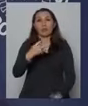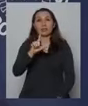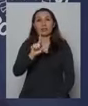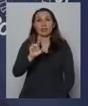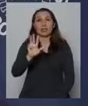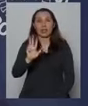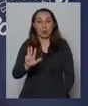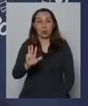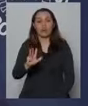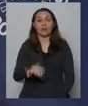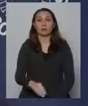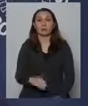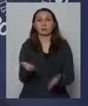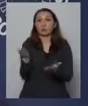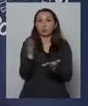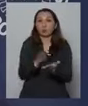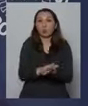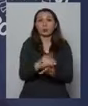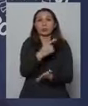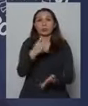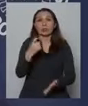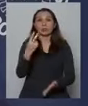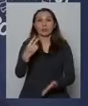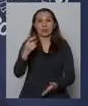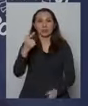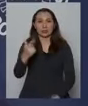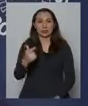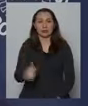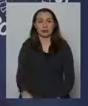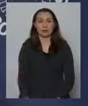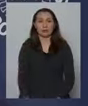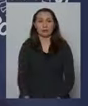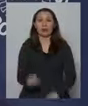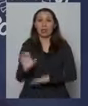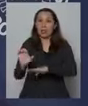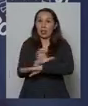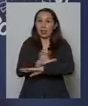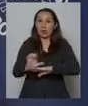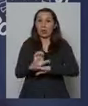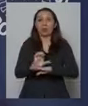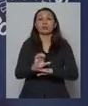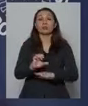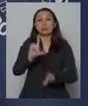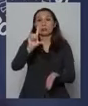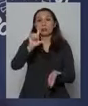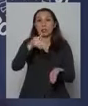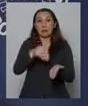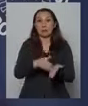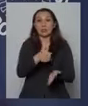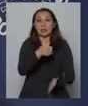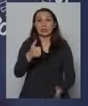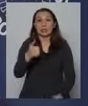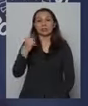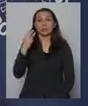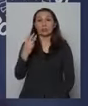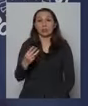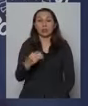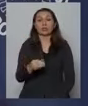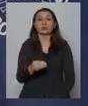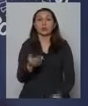2.979 con 127 fallecidos. Ecuador, 7.603